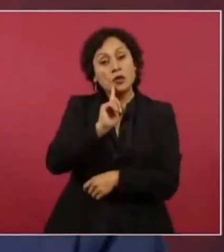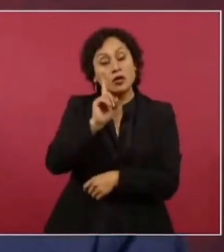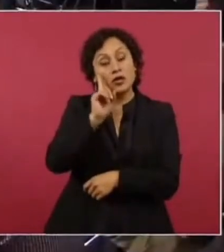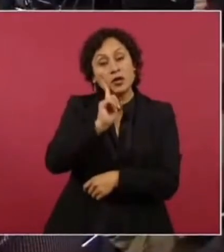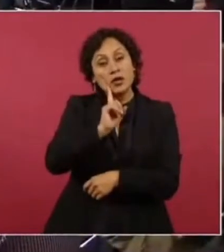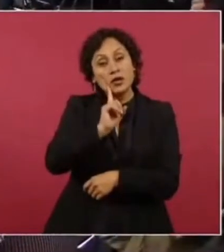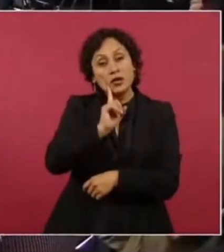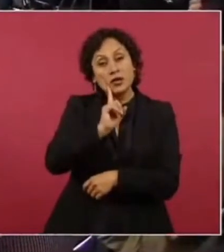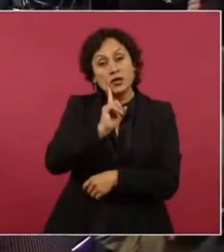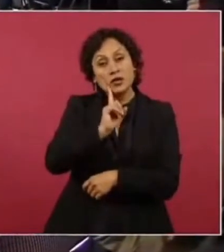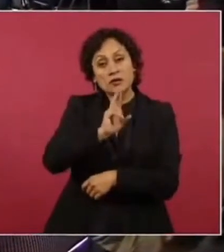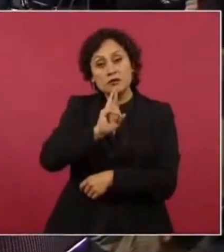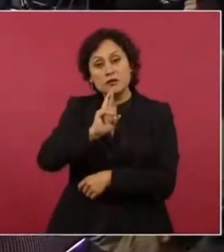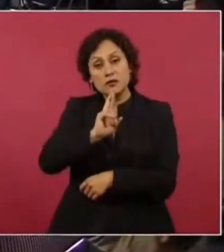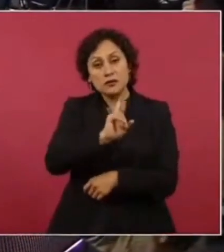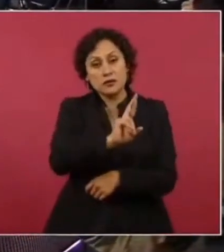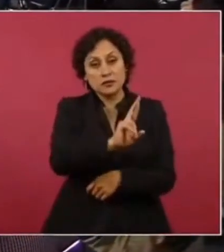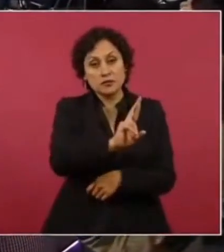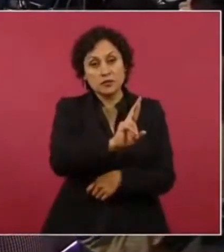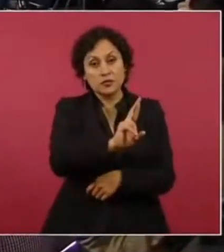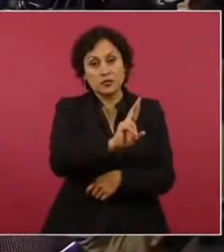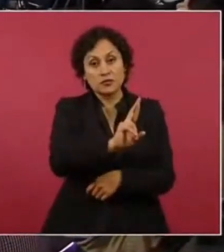y respondió